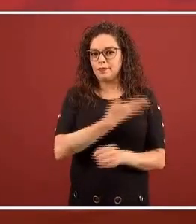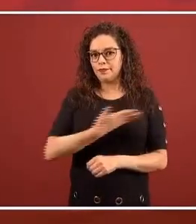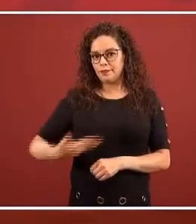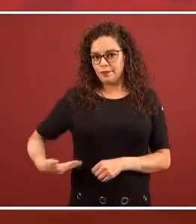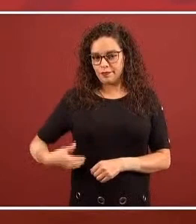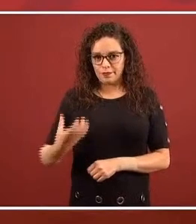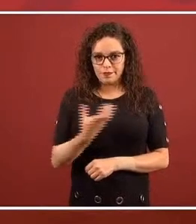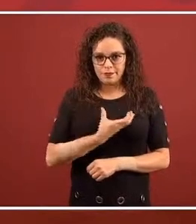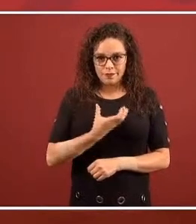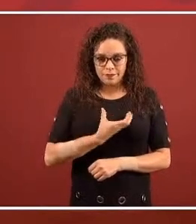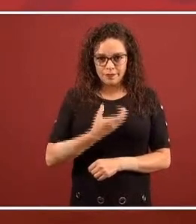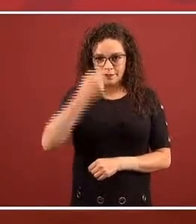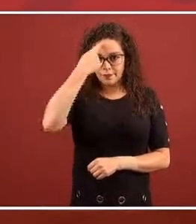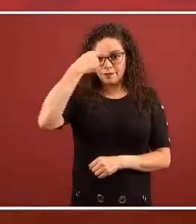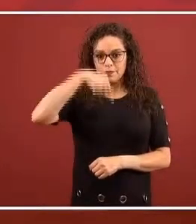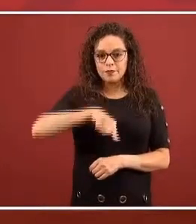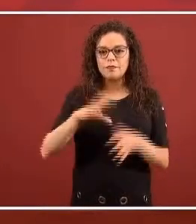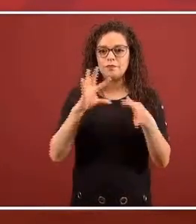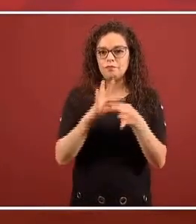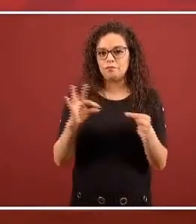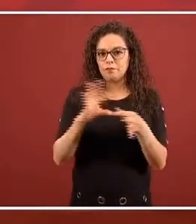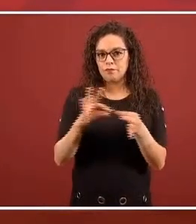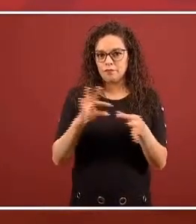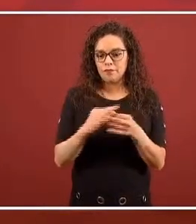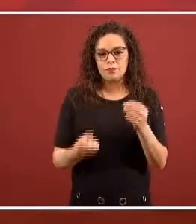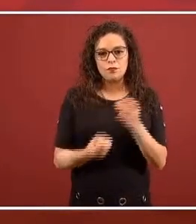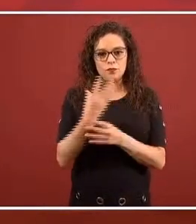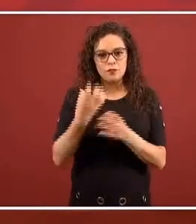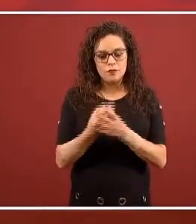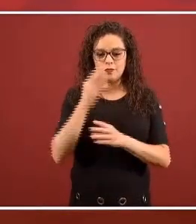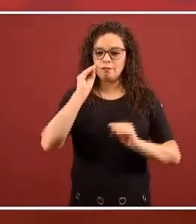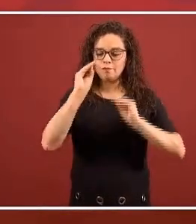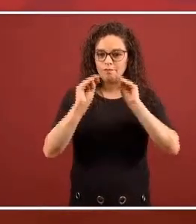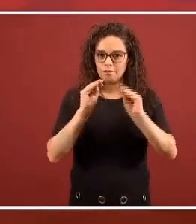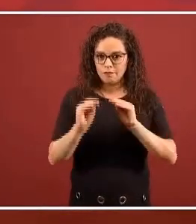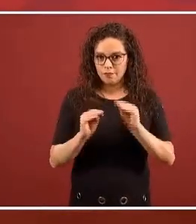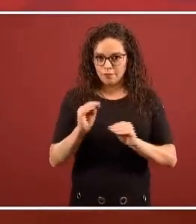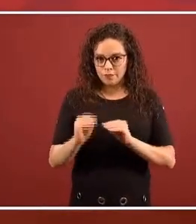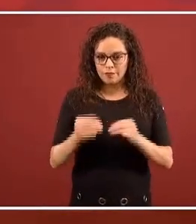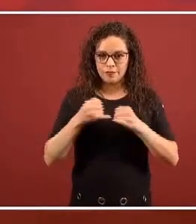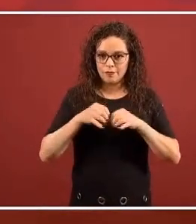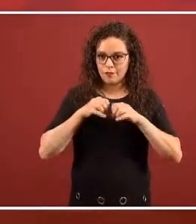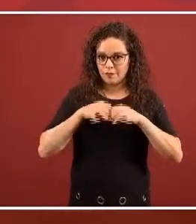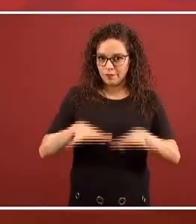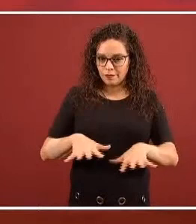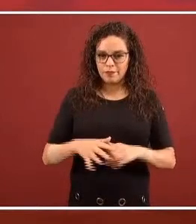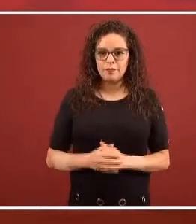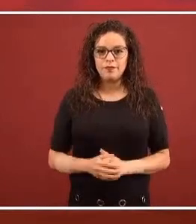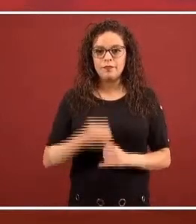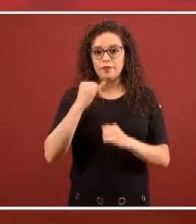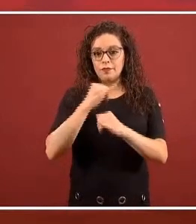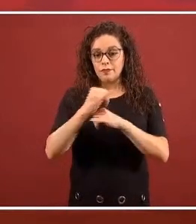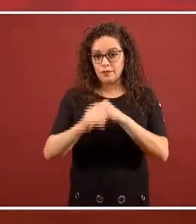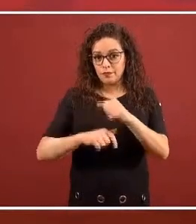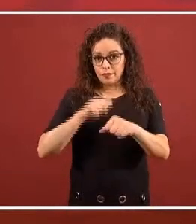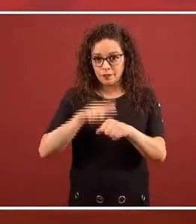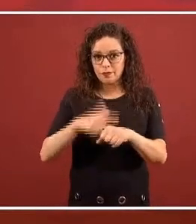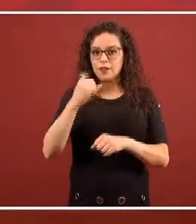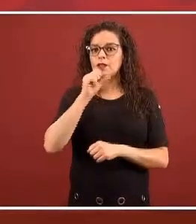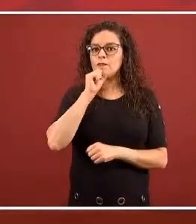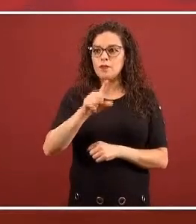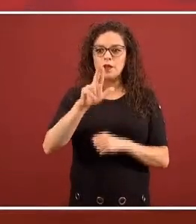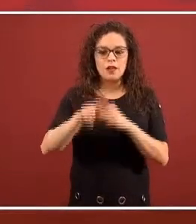tener el día de hoy la actualización de nuestros diferentes panoramas, tanto el internacional como el